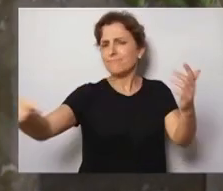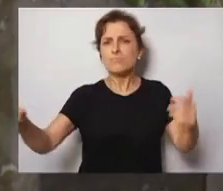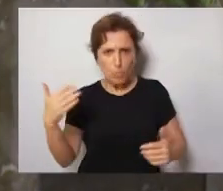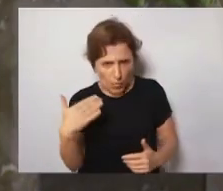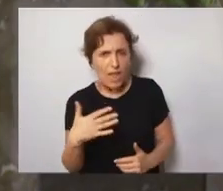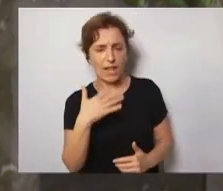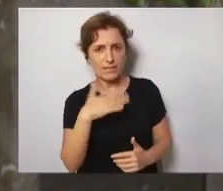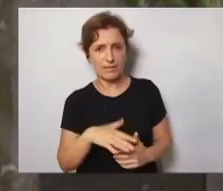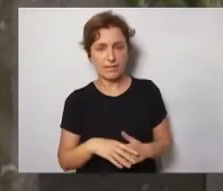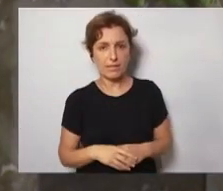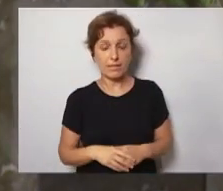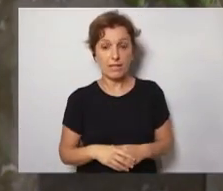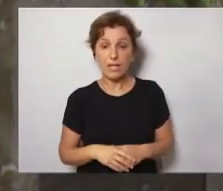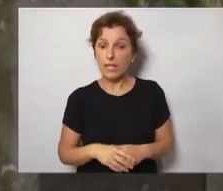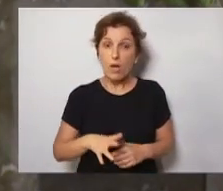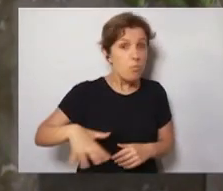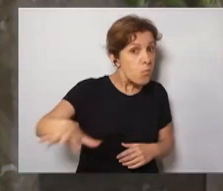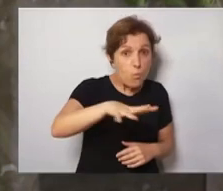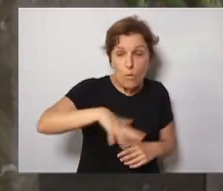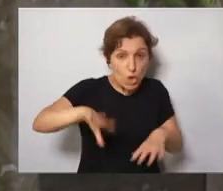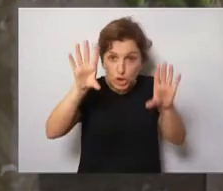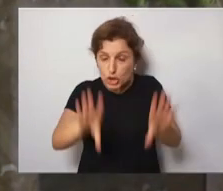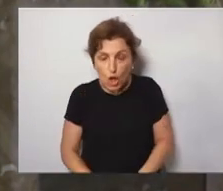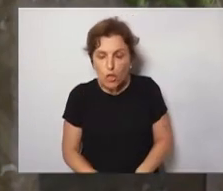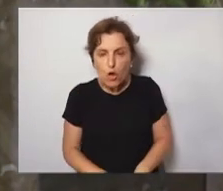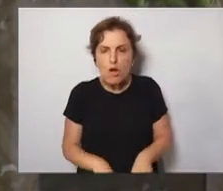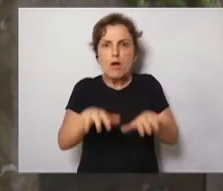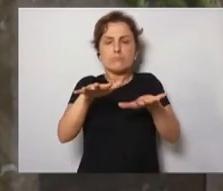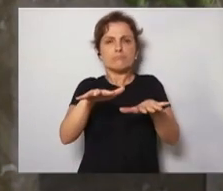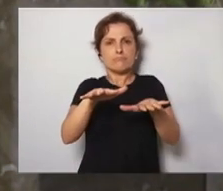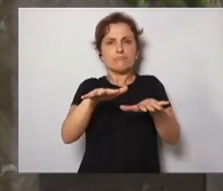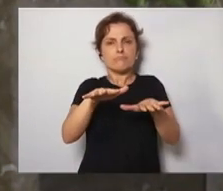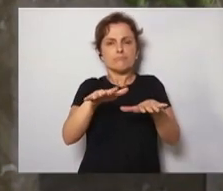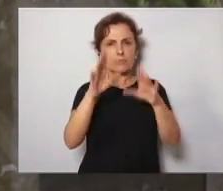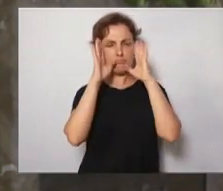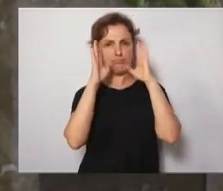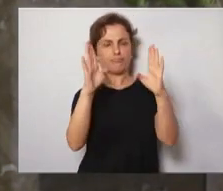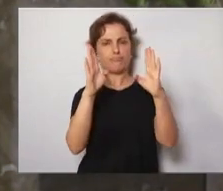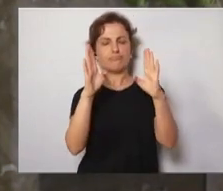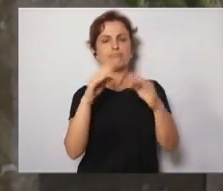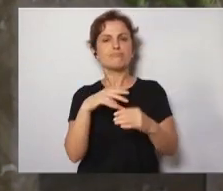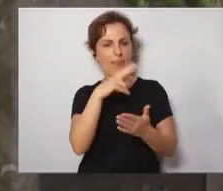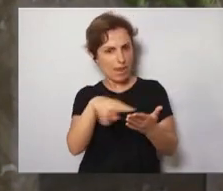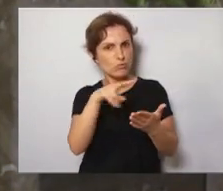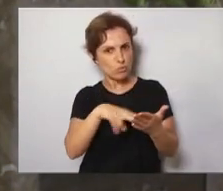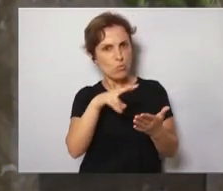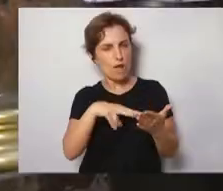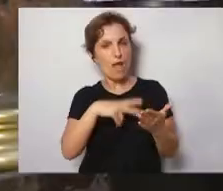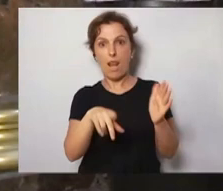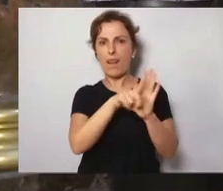entender y todo el pueblo seguía con atención la lectura del libro de la